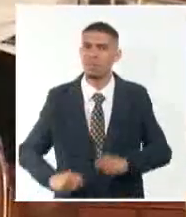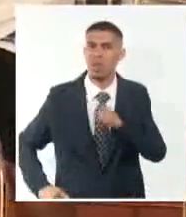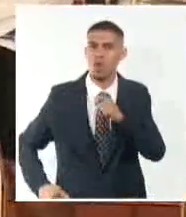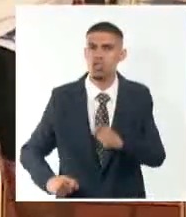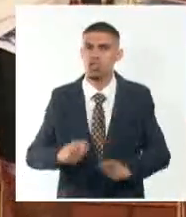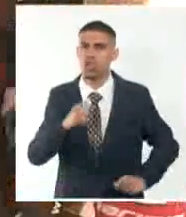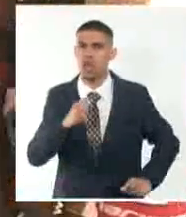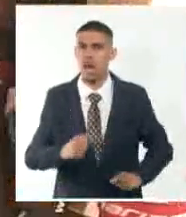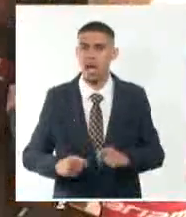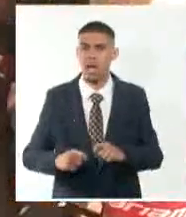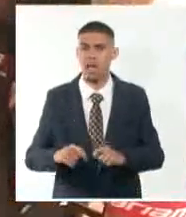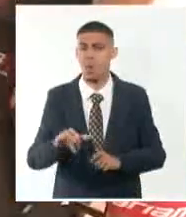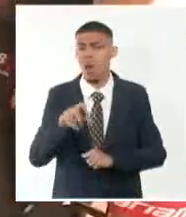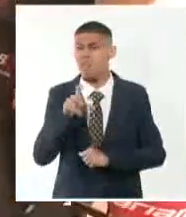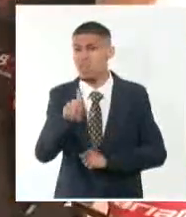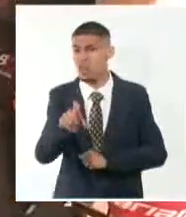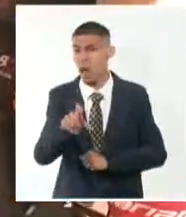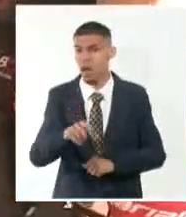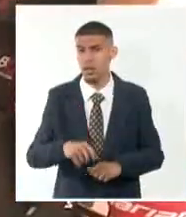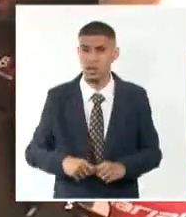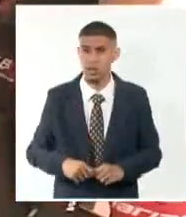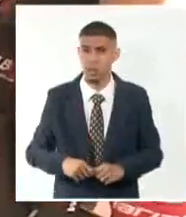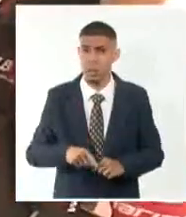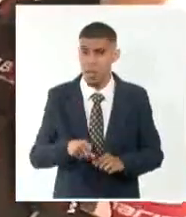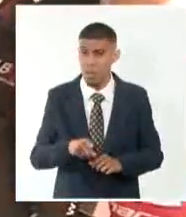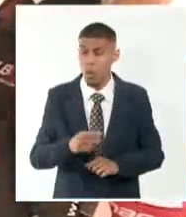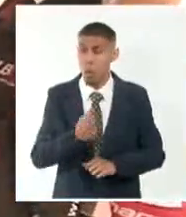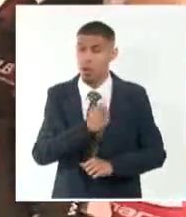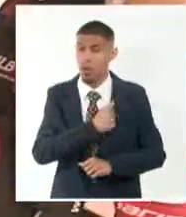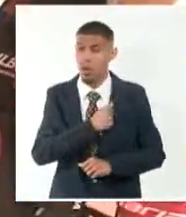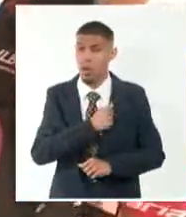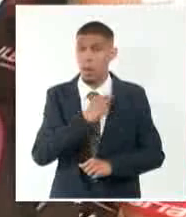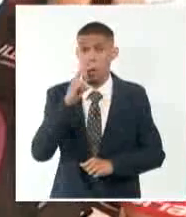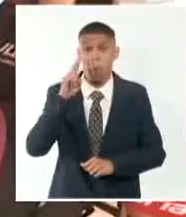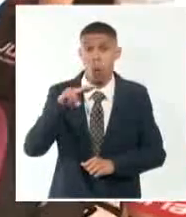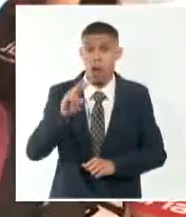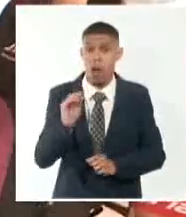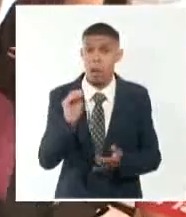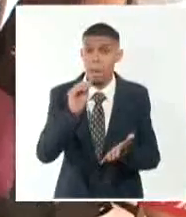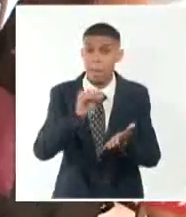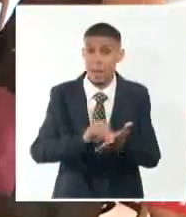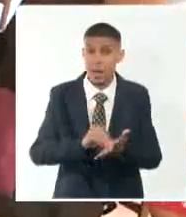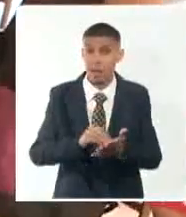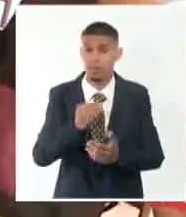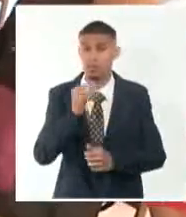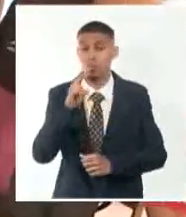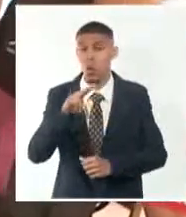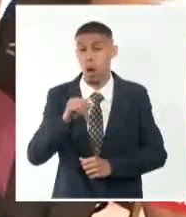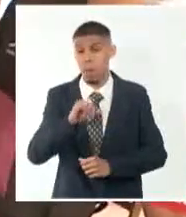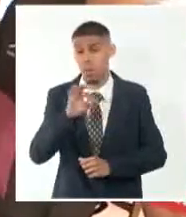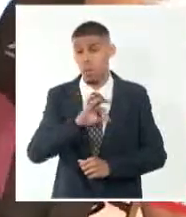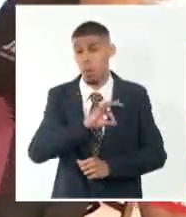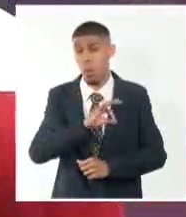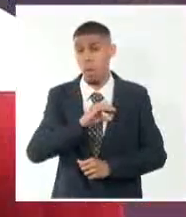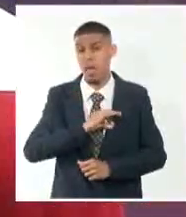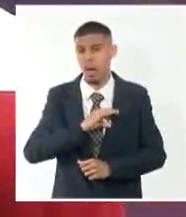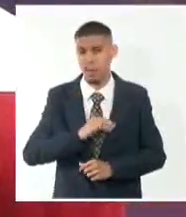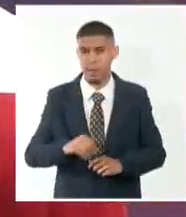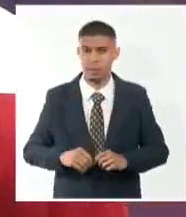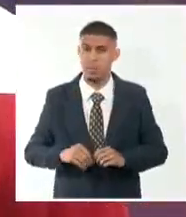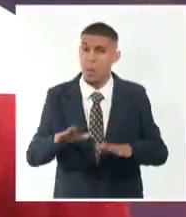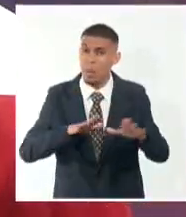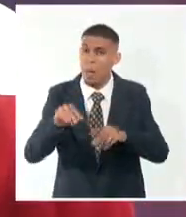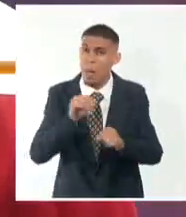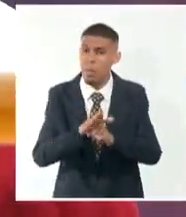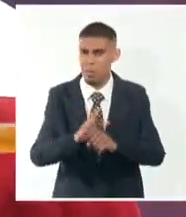en el fondo y buscarán integrar el podio de premiación en estos Juegos del ALBA. Realmente la preparación empezó